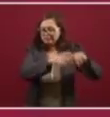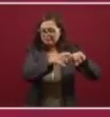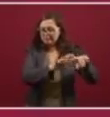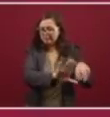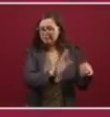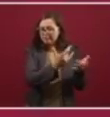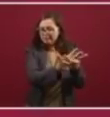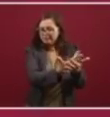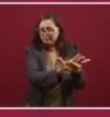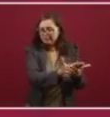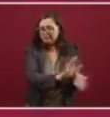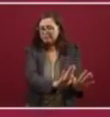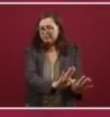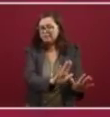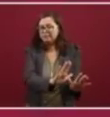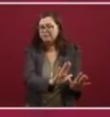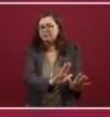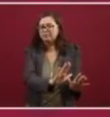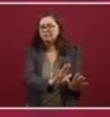como